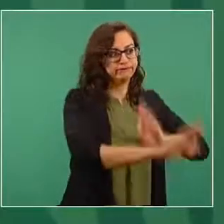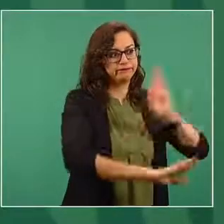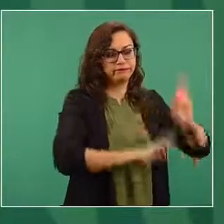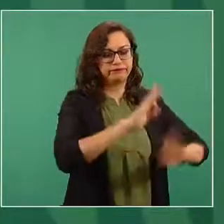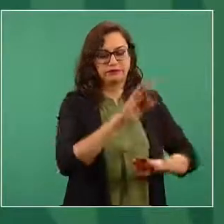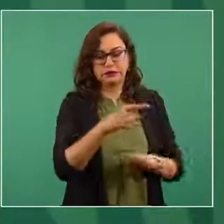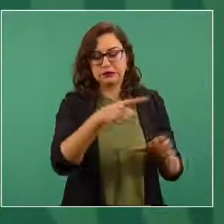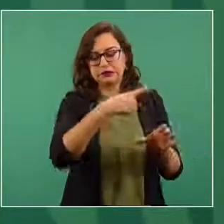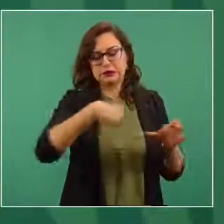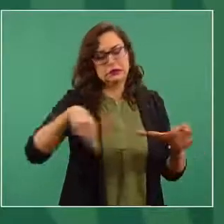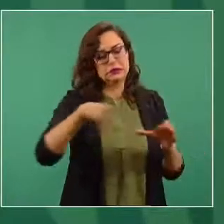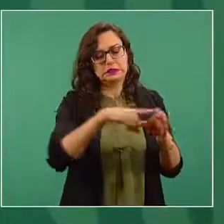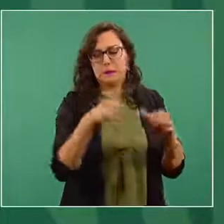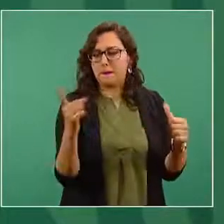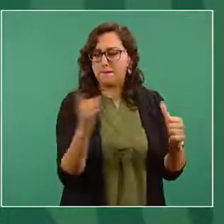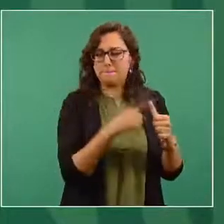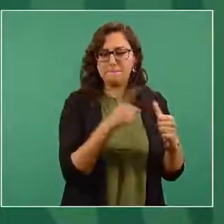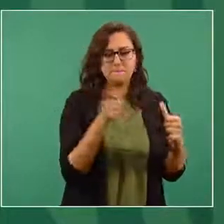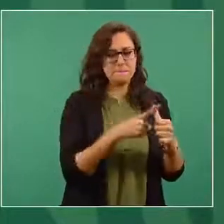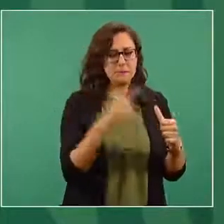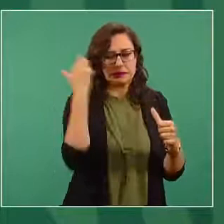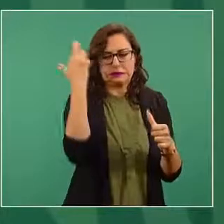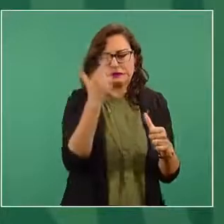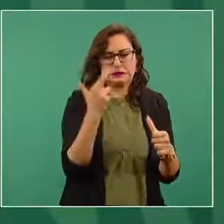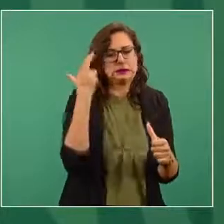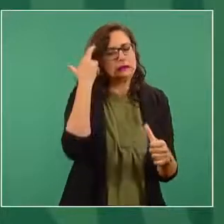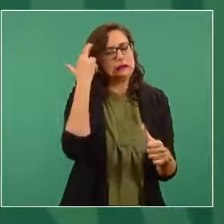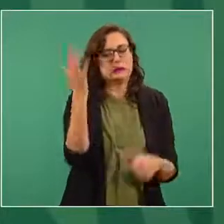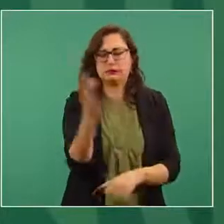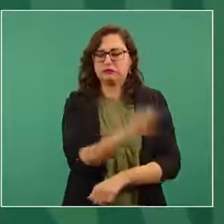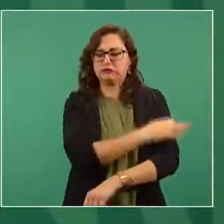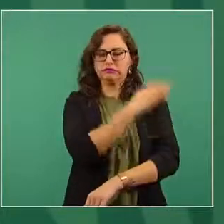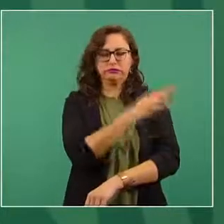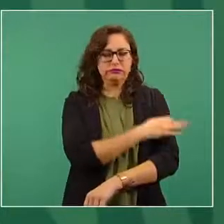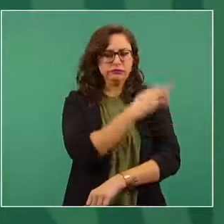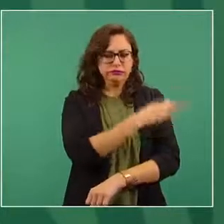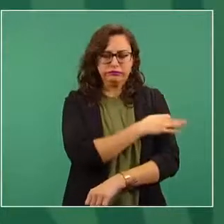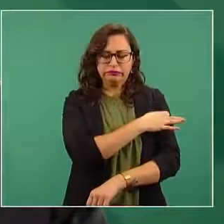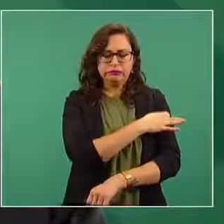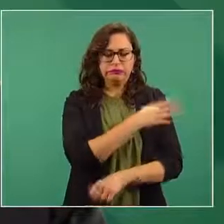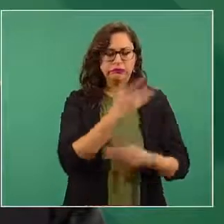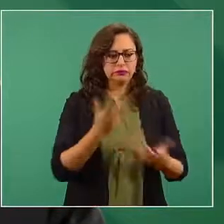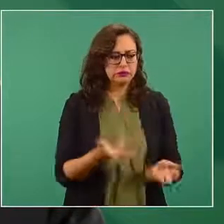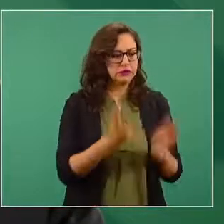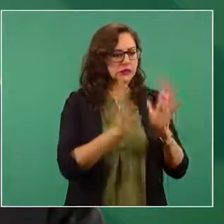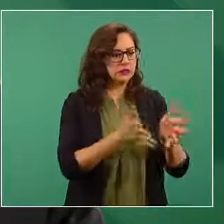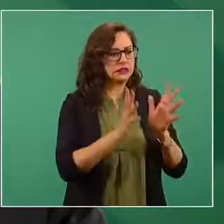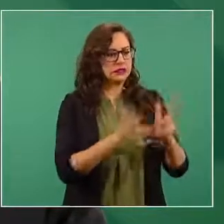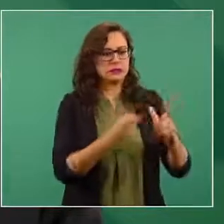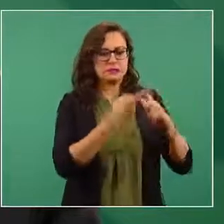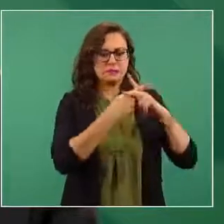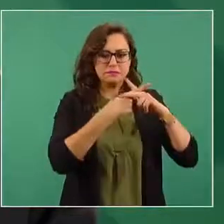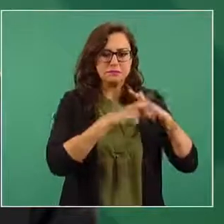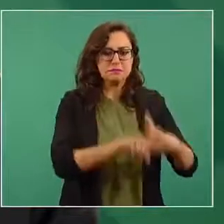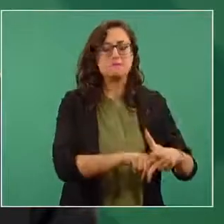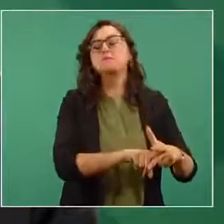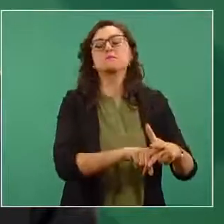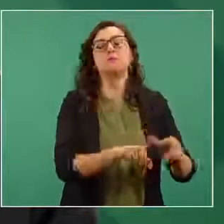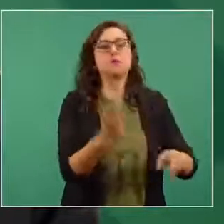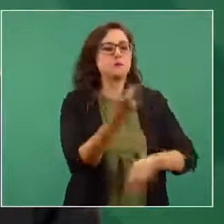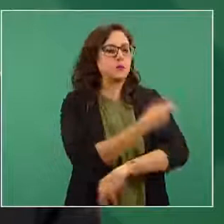atendido de manera especial, que ya está siendo vacunado